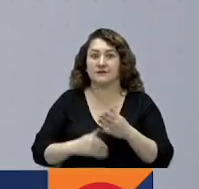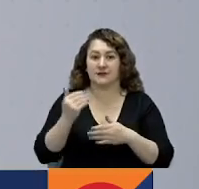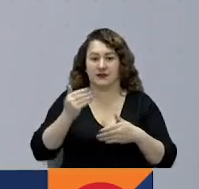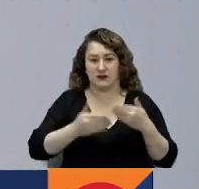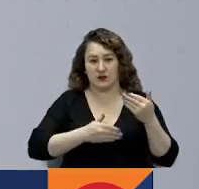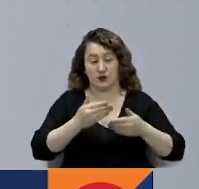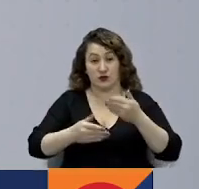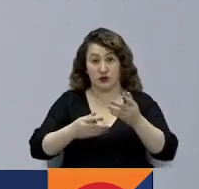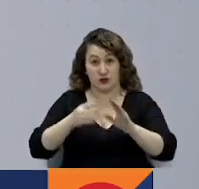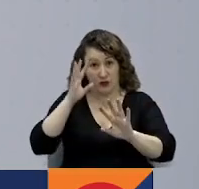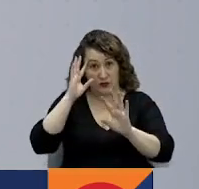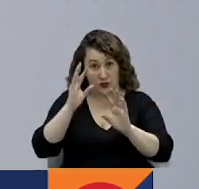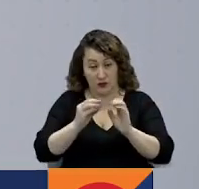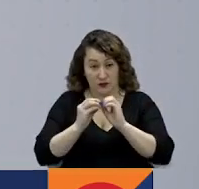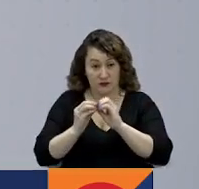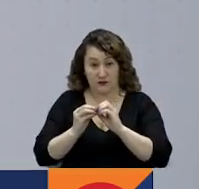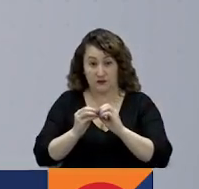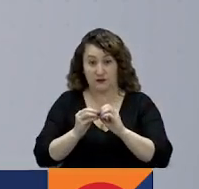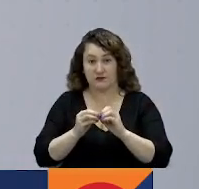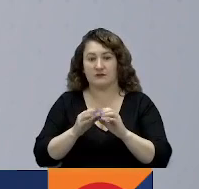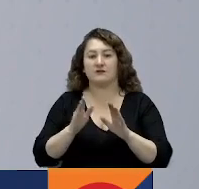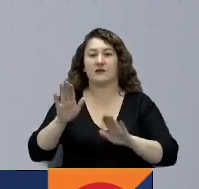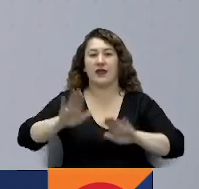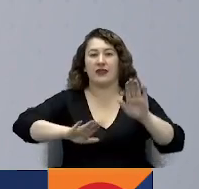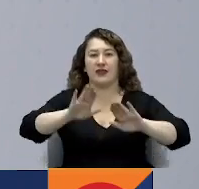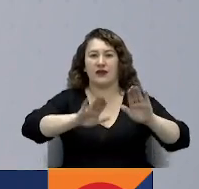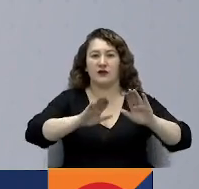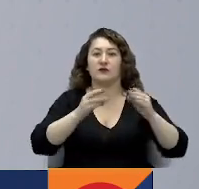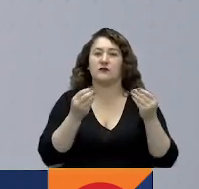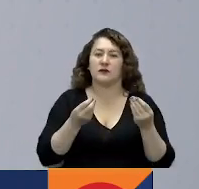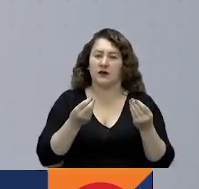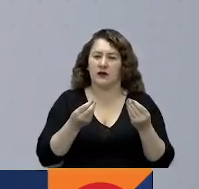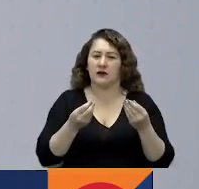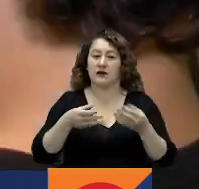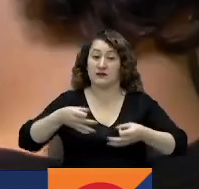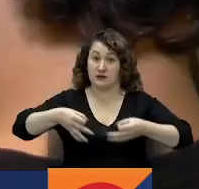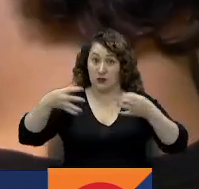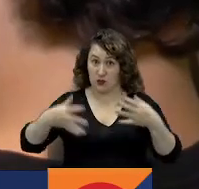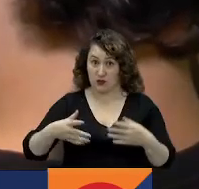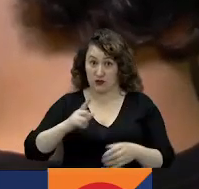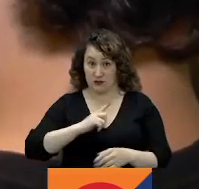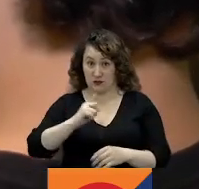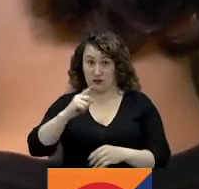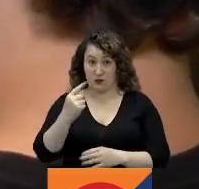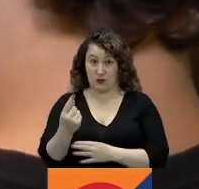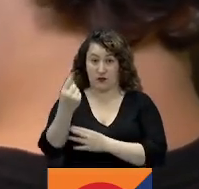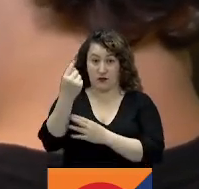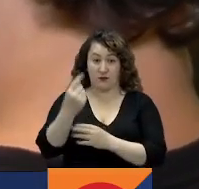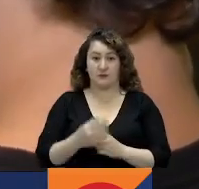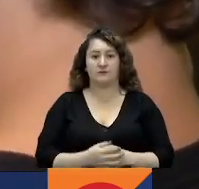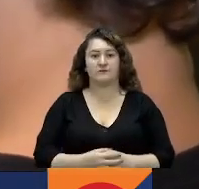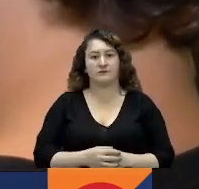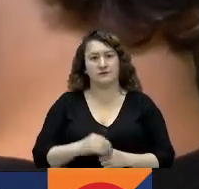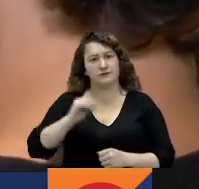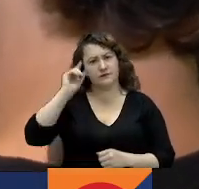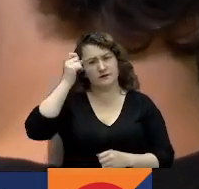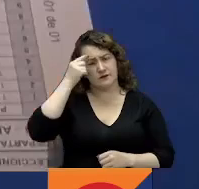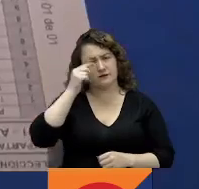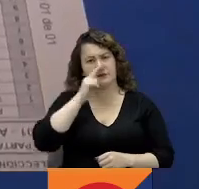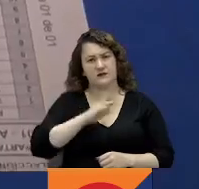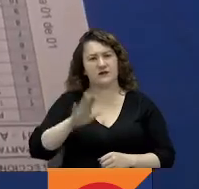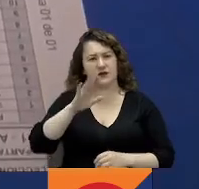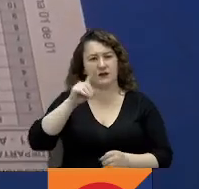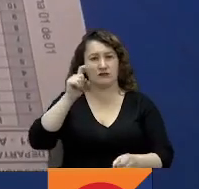de negociación de los candidatos para poder brindar seguridad a los liderazgos políticos. El Gobierno Nacional y la